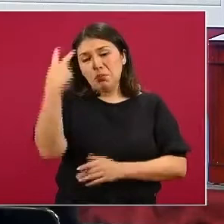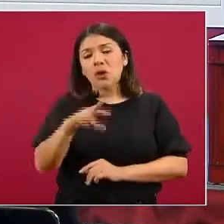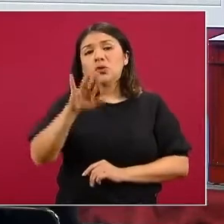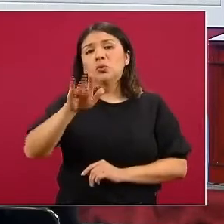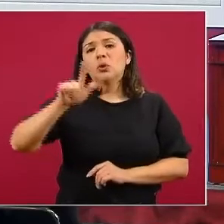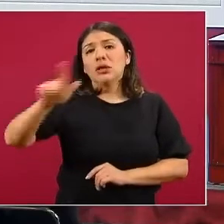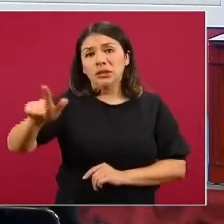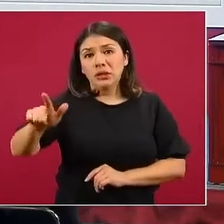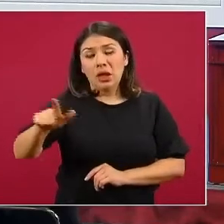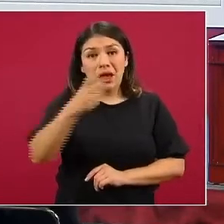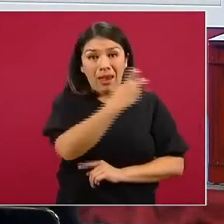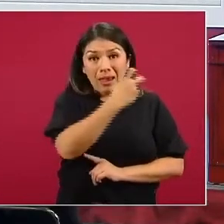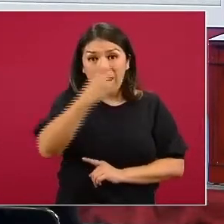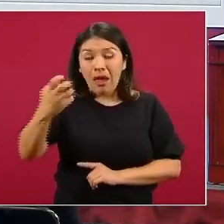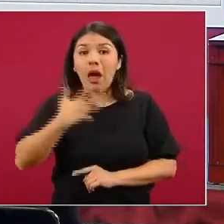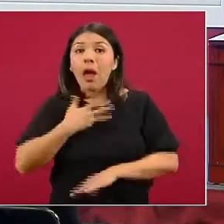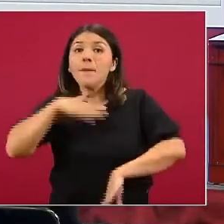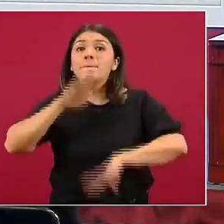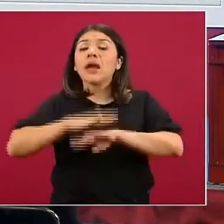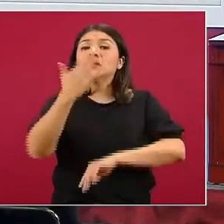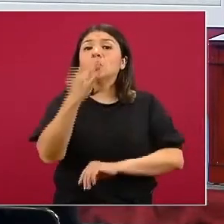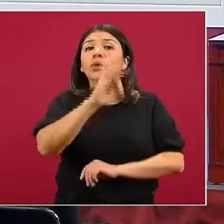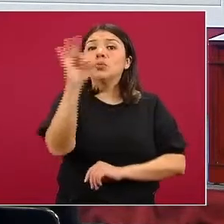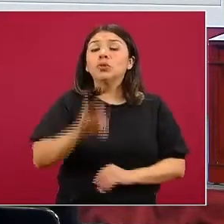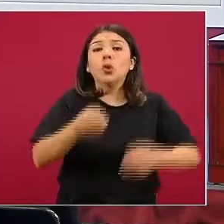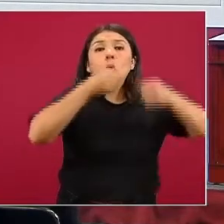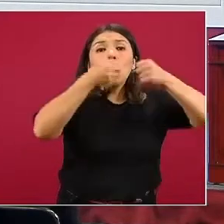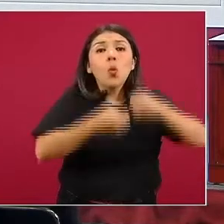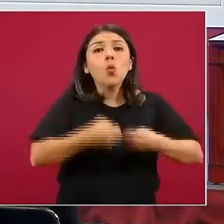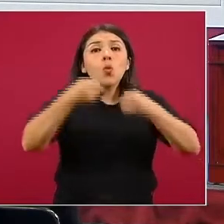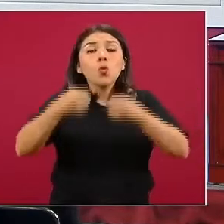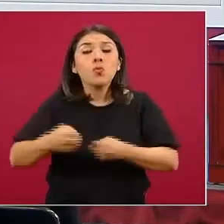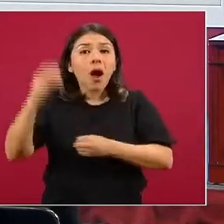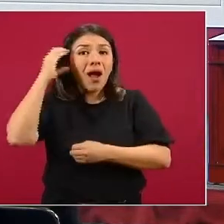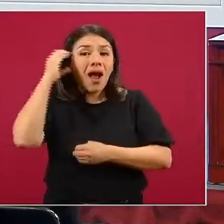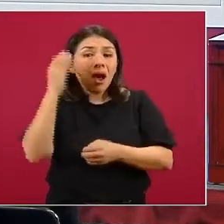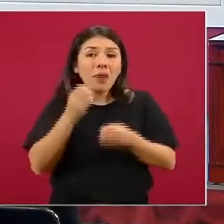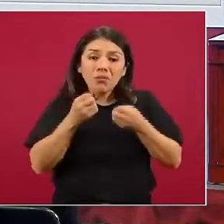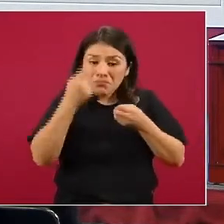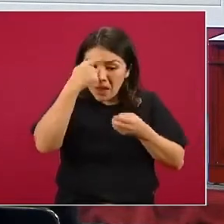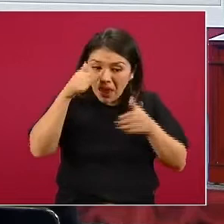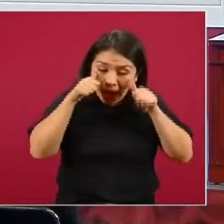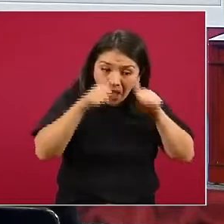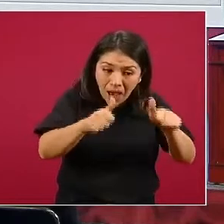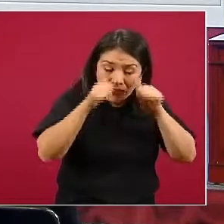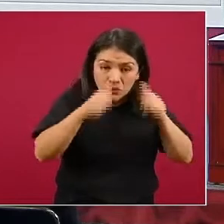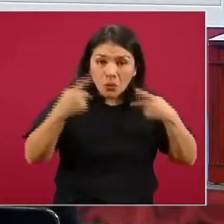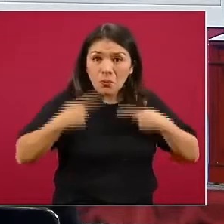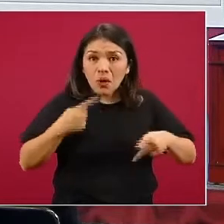57%. Todos estos tienen más de 50% de ocupación de las camas destinadas a personas